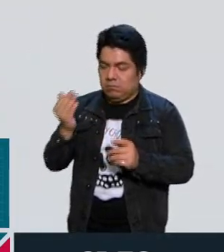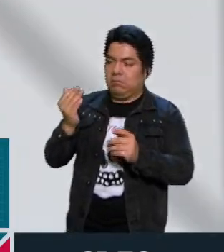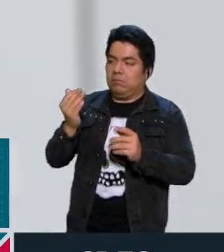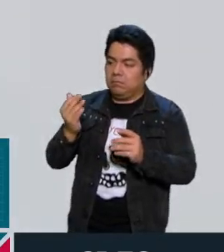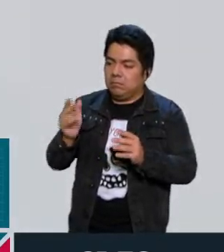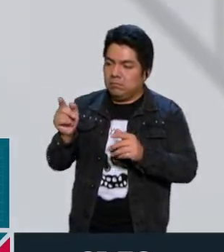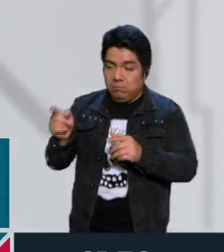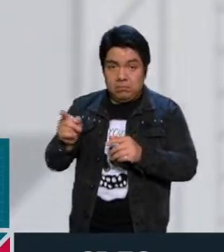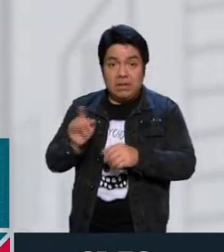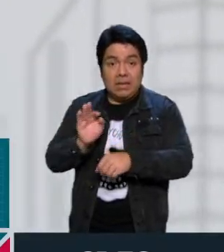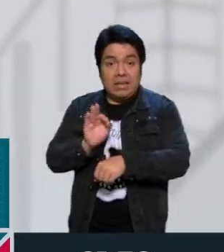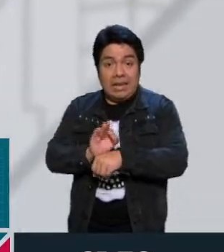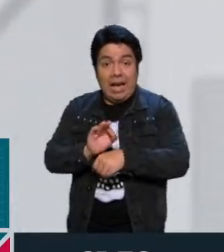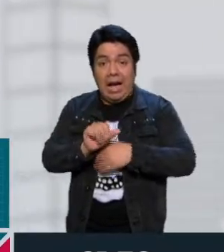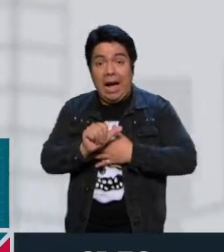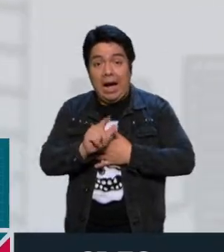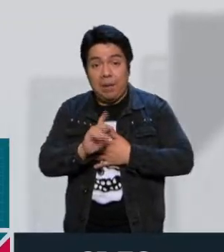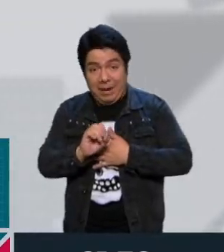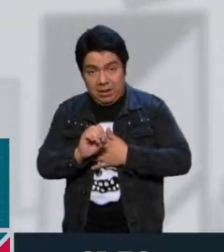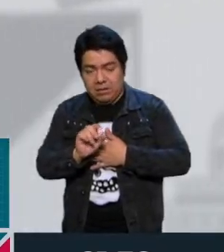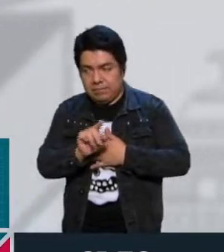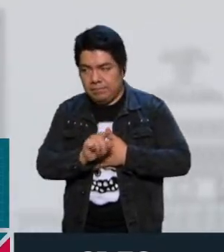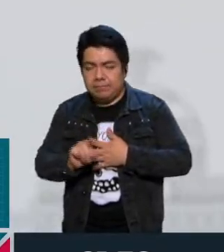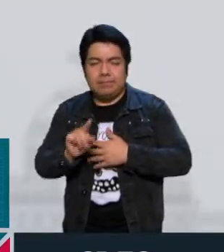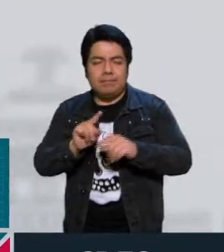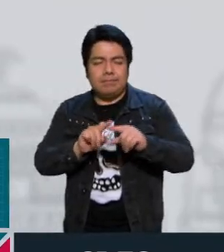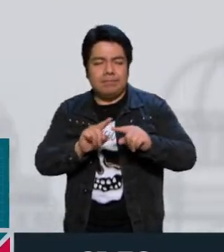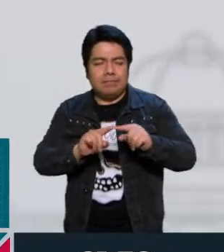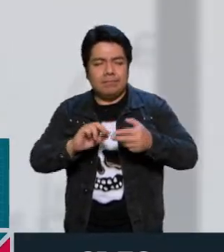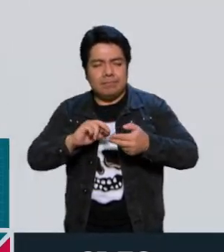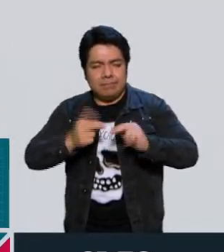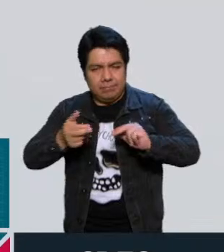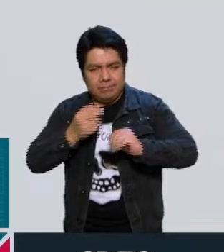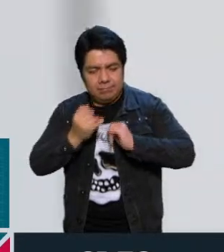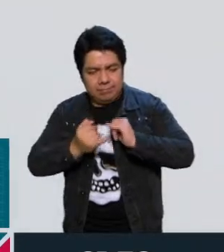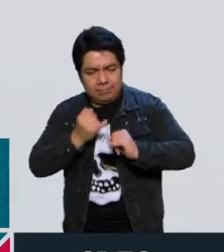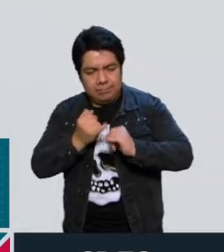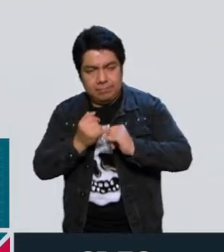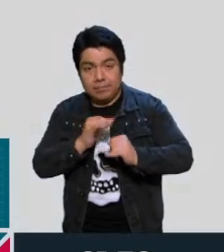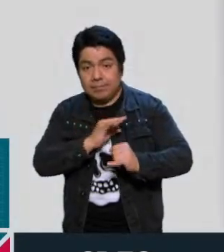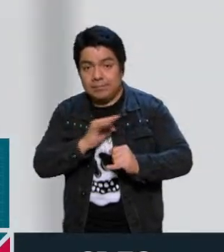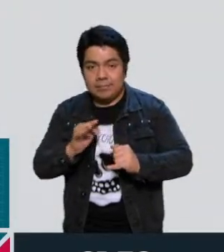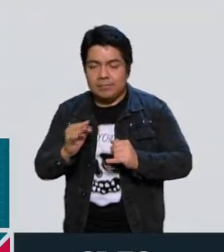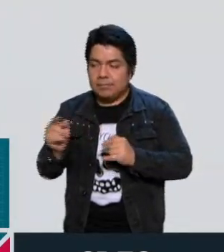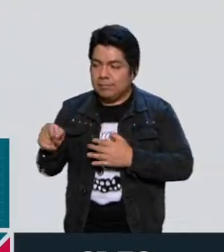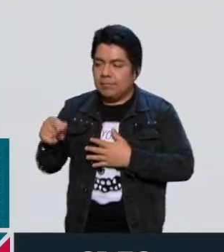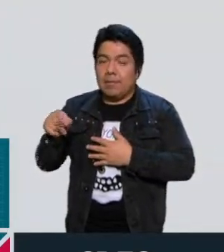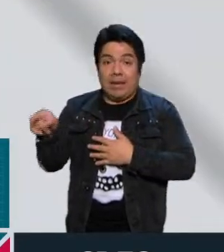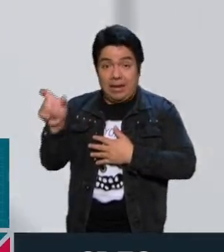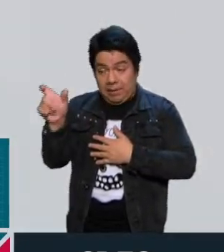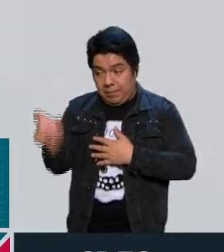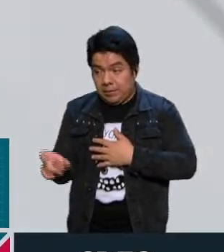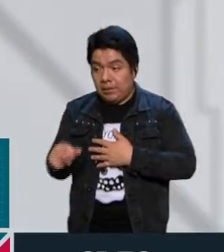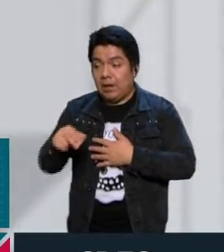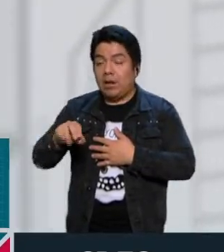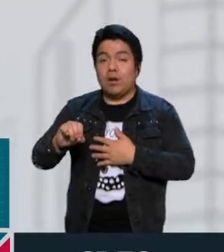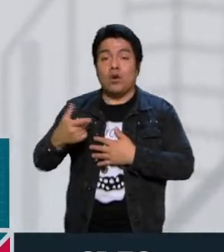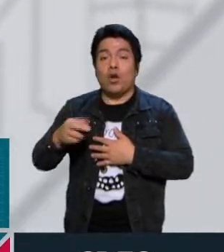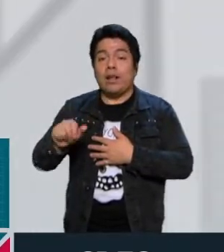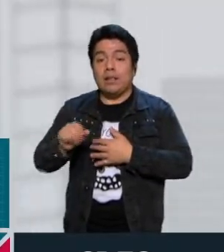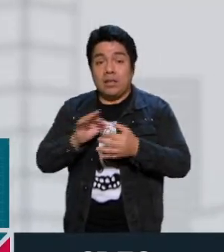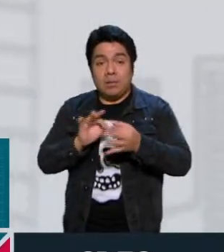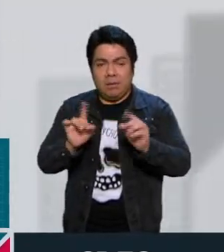y al amparo también de las convenciones de Viena sobre relaciones diplomáticas, puede declararlo persona non grata y ni siquiera dar